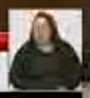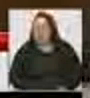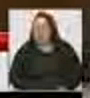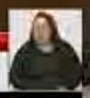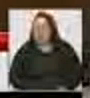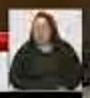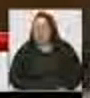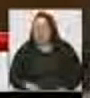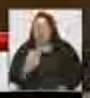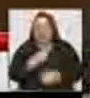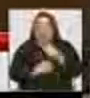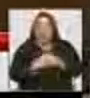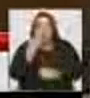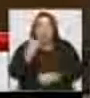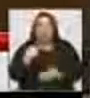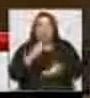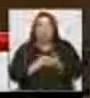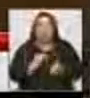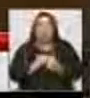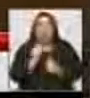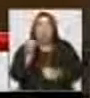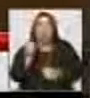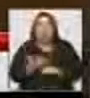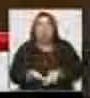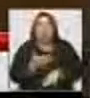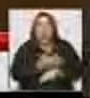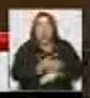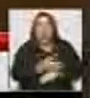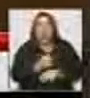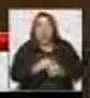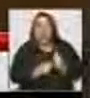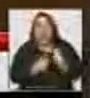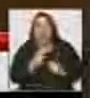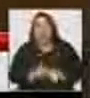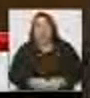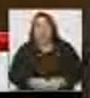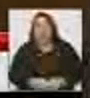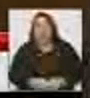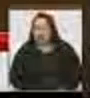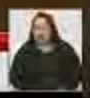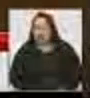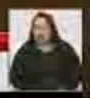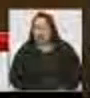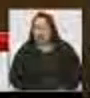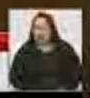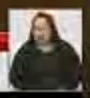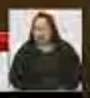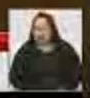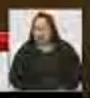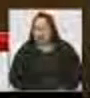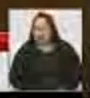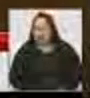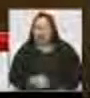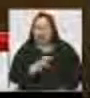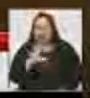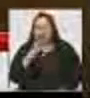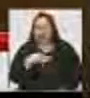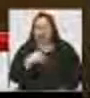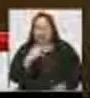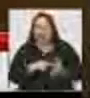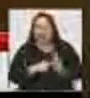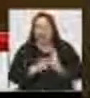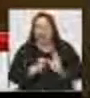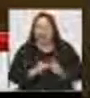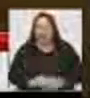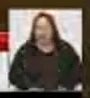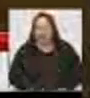se tenía hasta el año pasado, hasta diciembre del año pasado, en el cual la gente que cumple, en el caso de los hombres, 50 años, 55 años, en el caso de las mujeres,